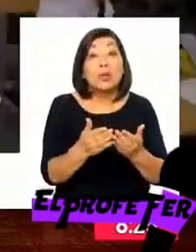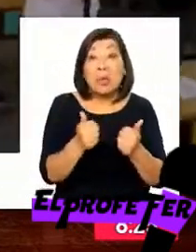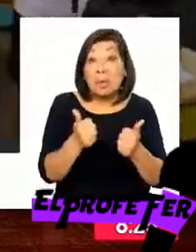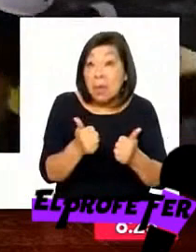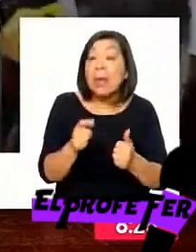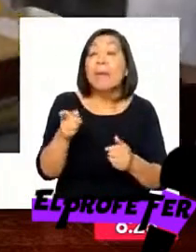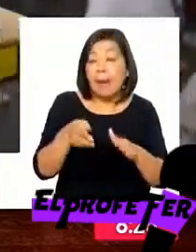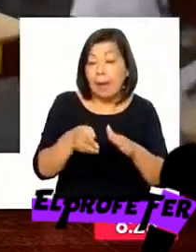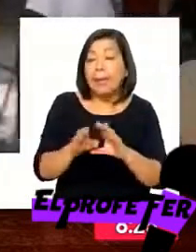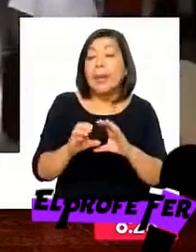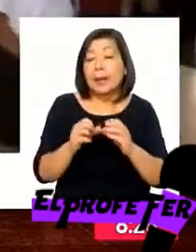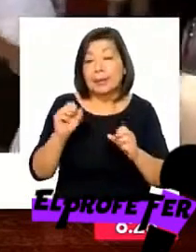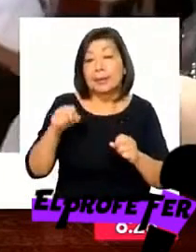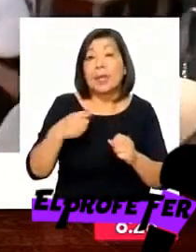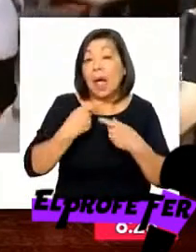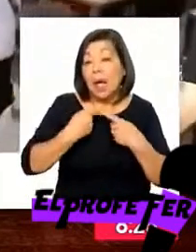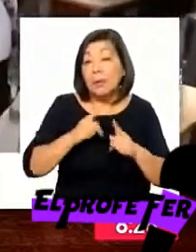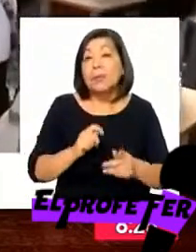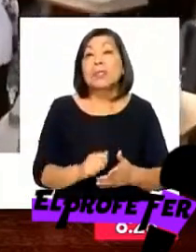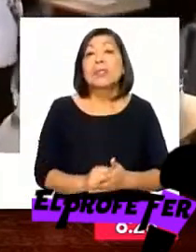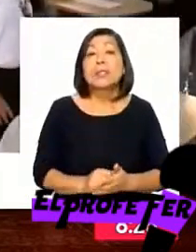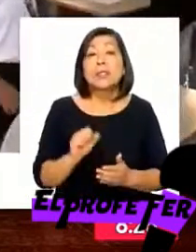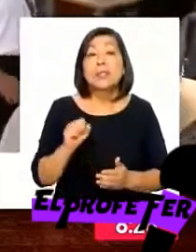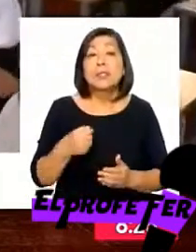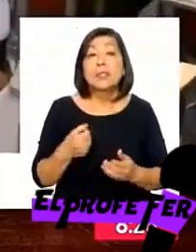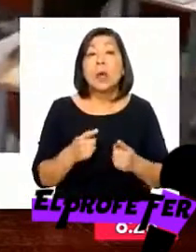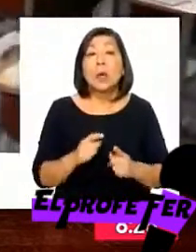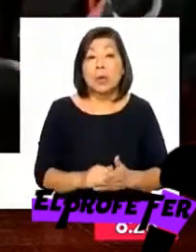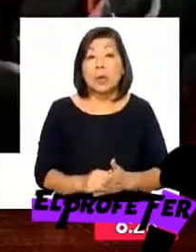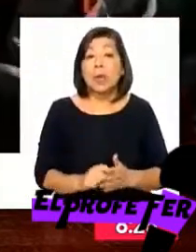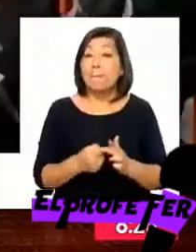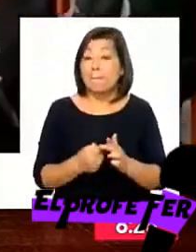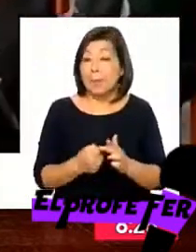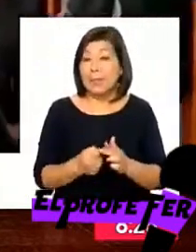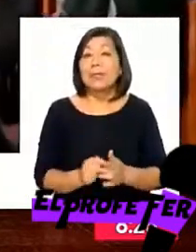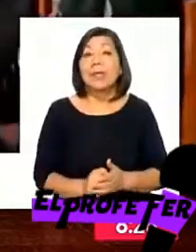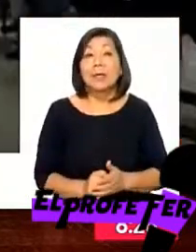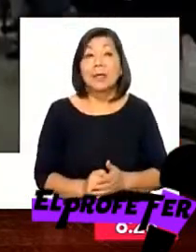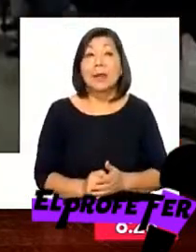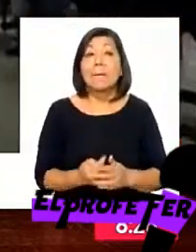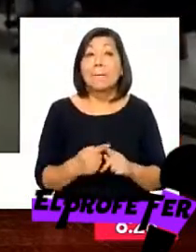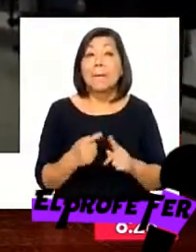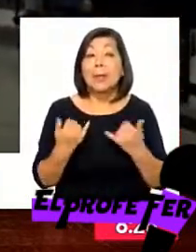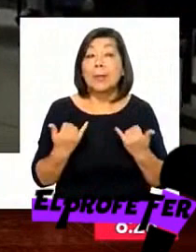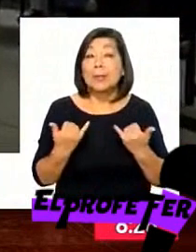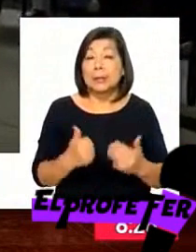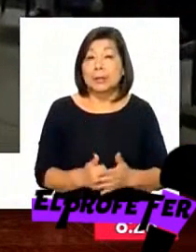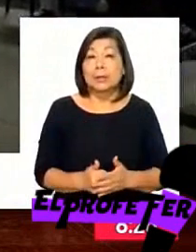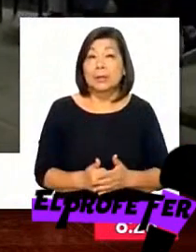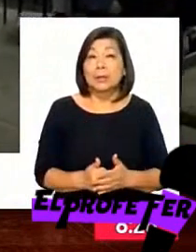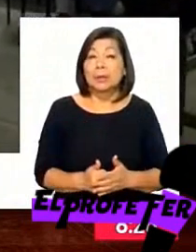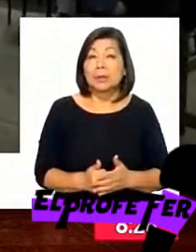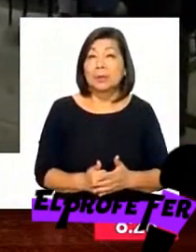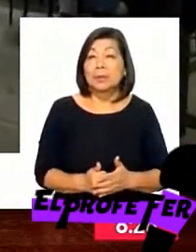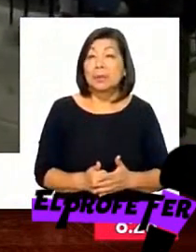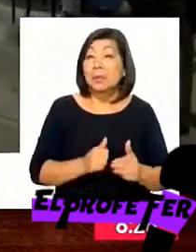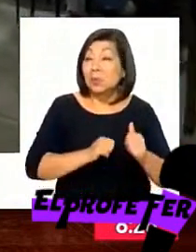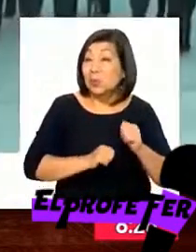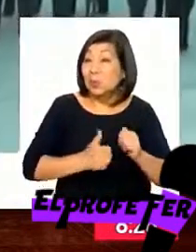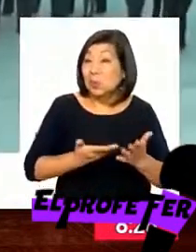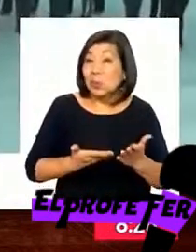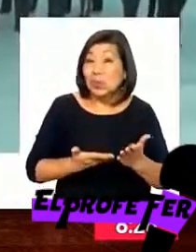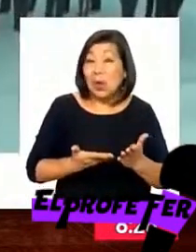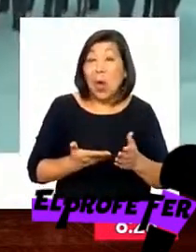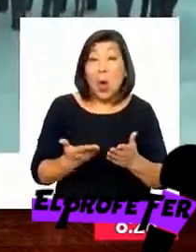educativa para poder comunicar si están en condiciones de empezar las clases. Obviamente, en las zonas afectadas y